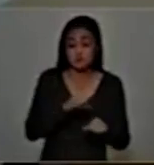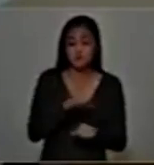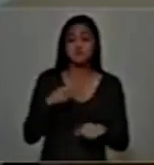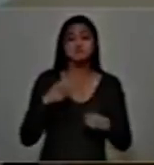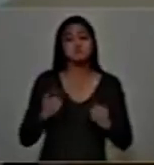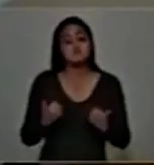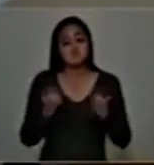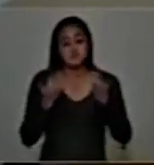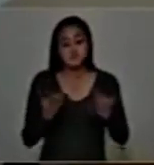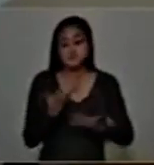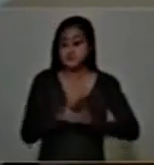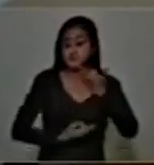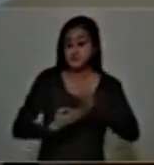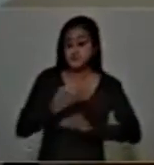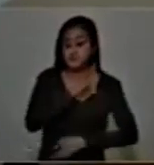No es así, ¿eh?